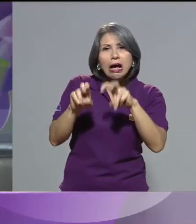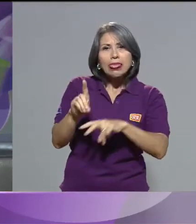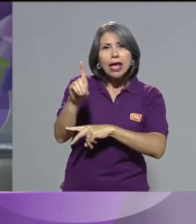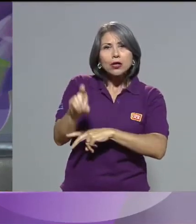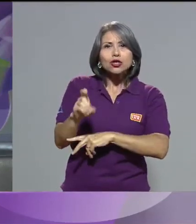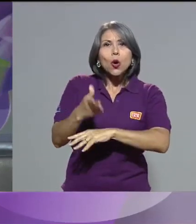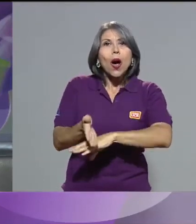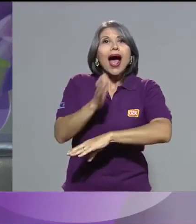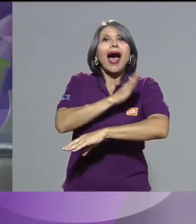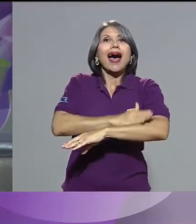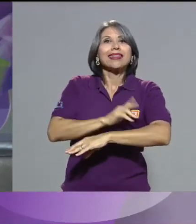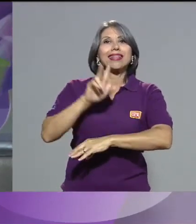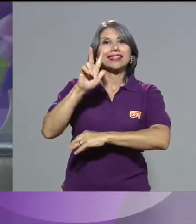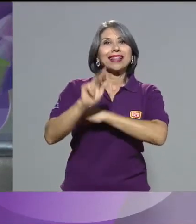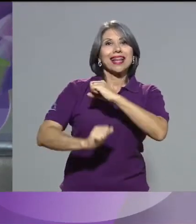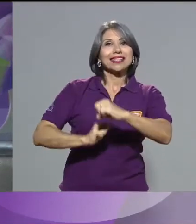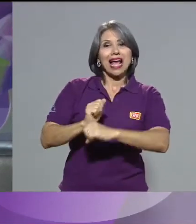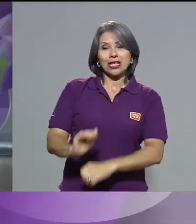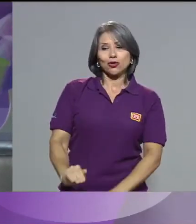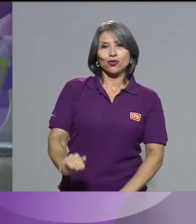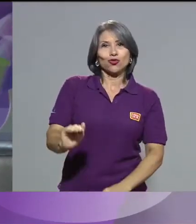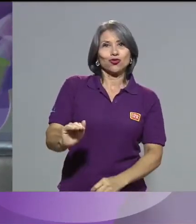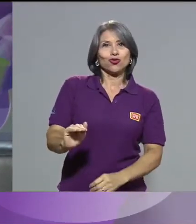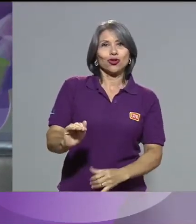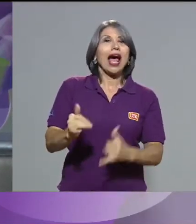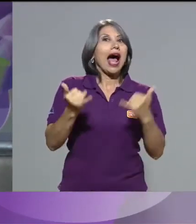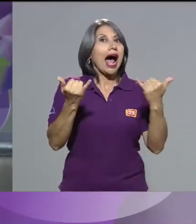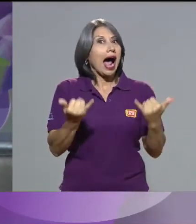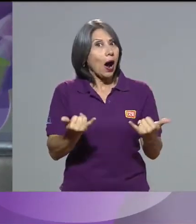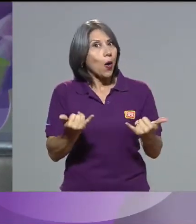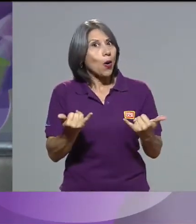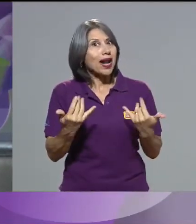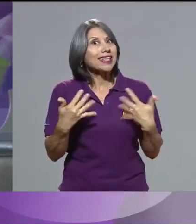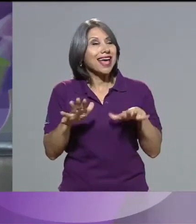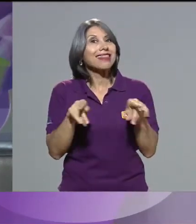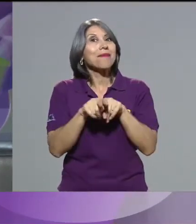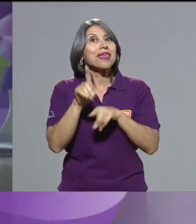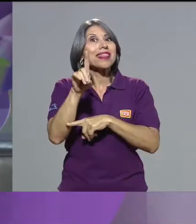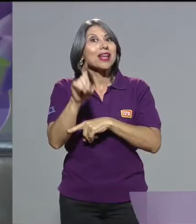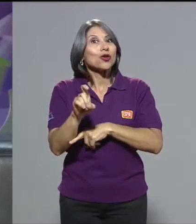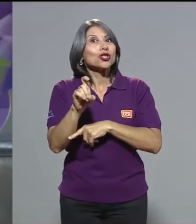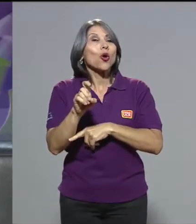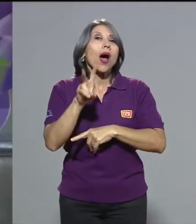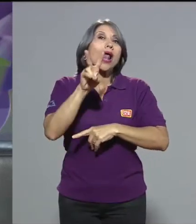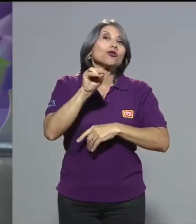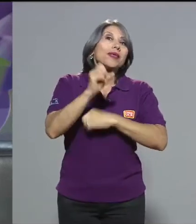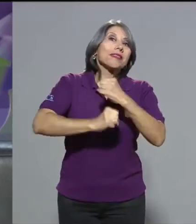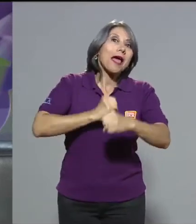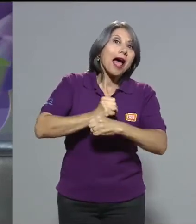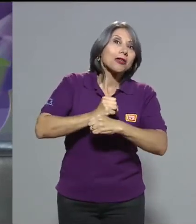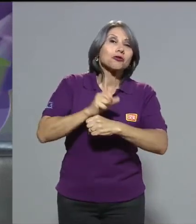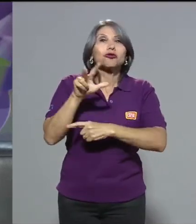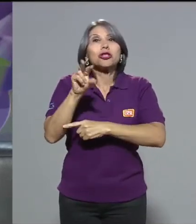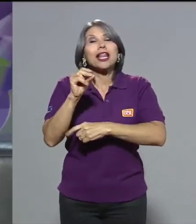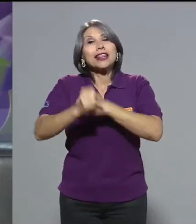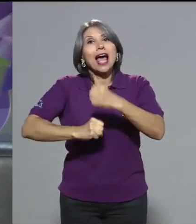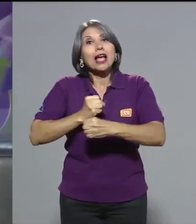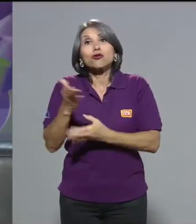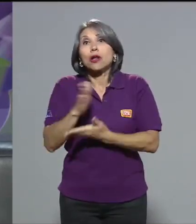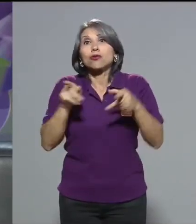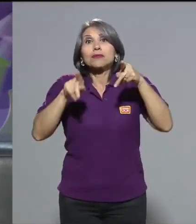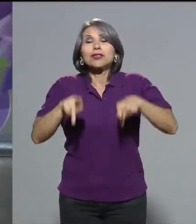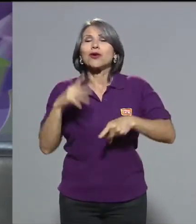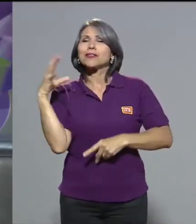se están diagnosticando a los 20, 30, y hay personas que se dan cuenta que tienen autismo a los 40 años. ¿Por